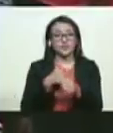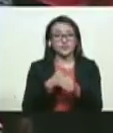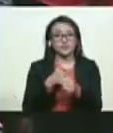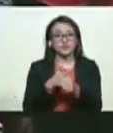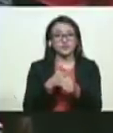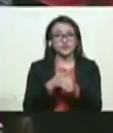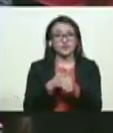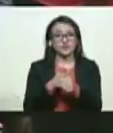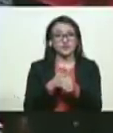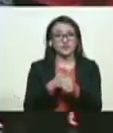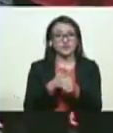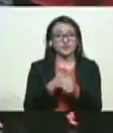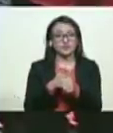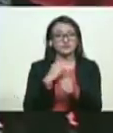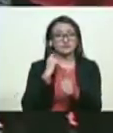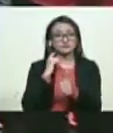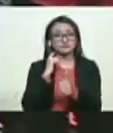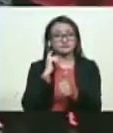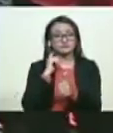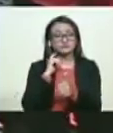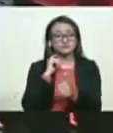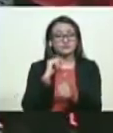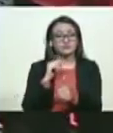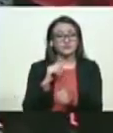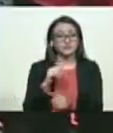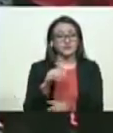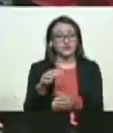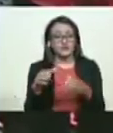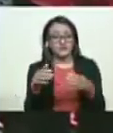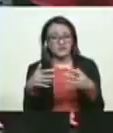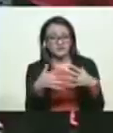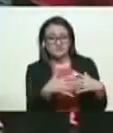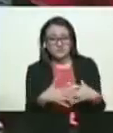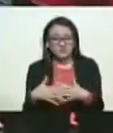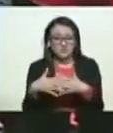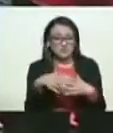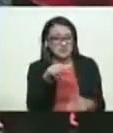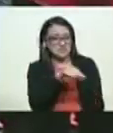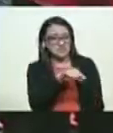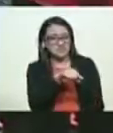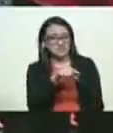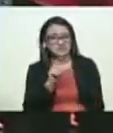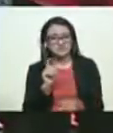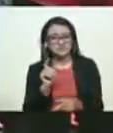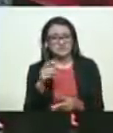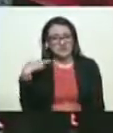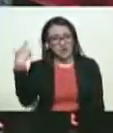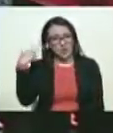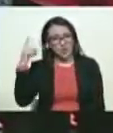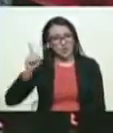esclavos y borregos de la derecha latinoamericana se han vuelto locos también